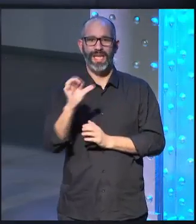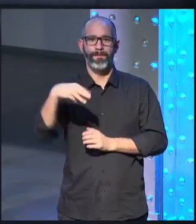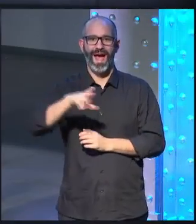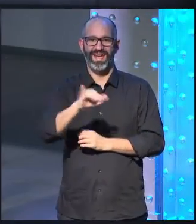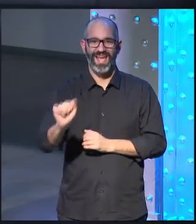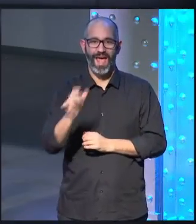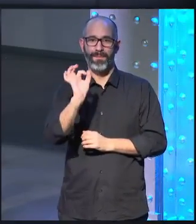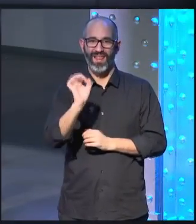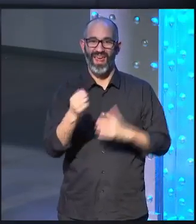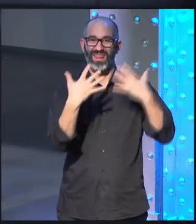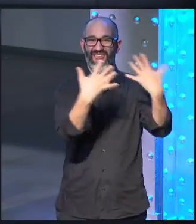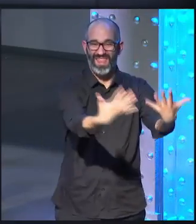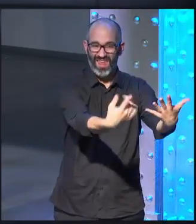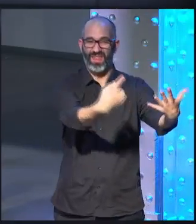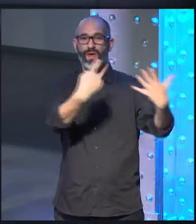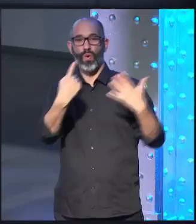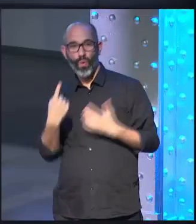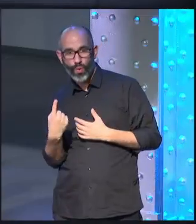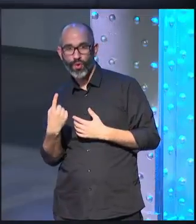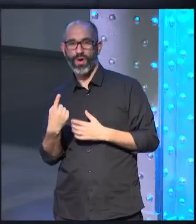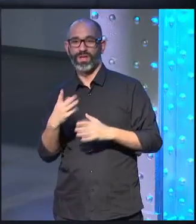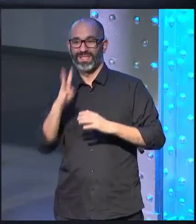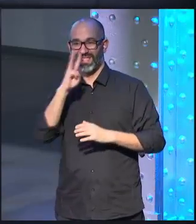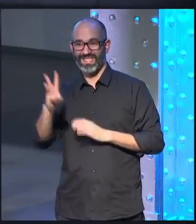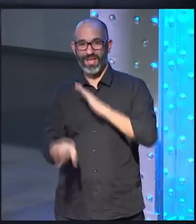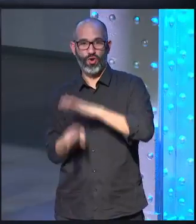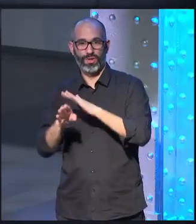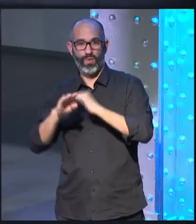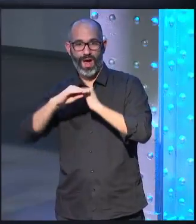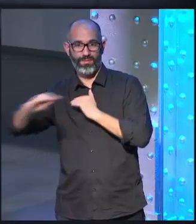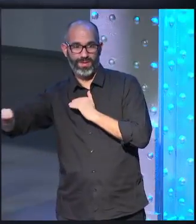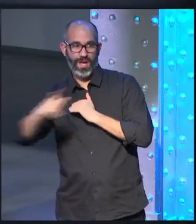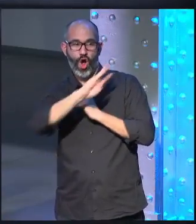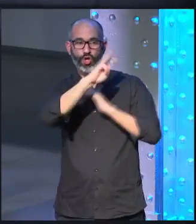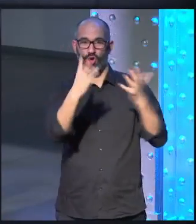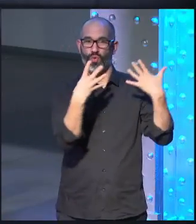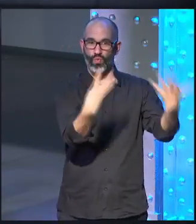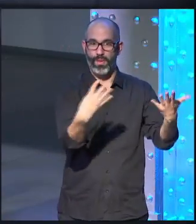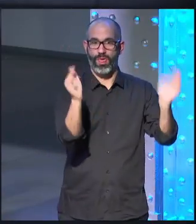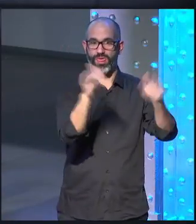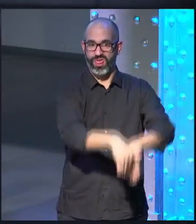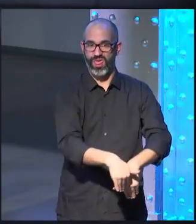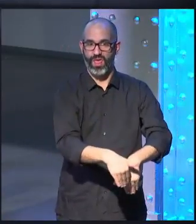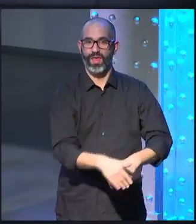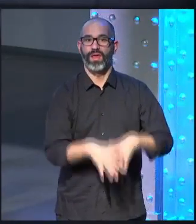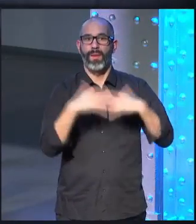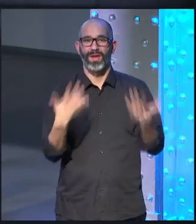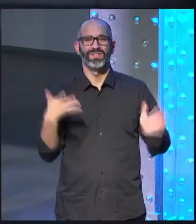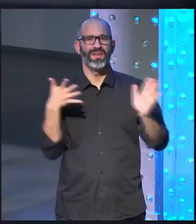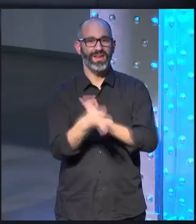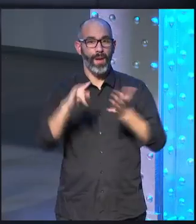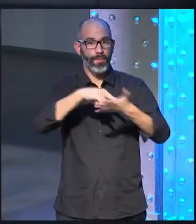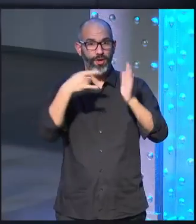pues 1 de cada 10 emprendedores a los 3 años continúa con la empresa. Ya no solo es bueno poner en marcha